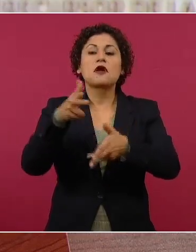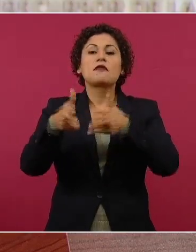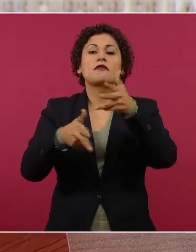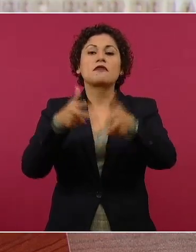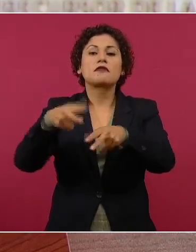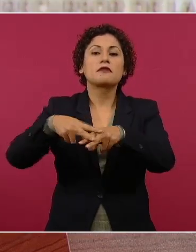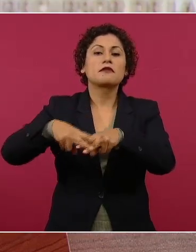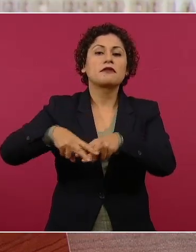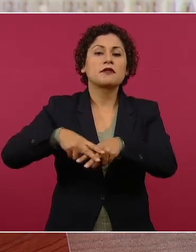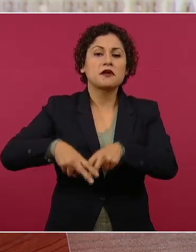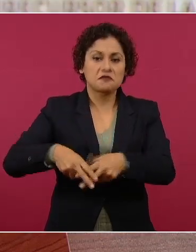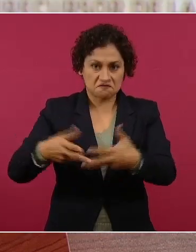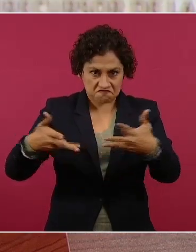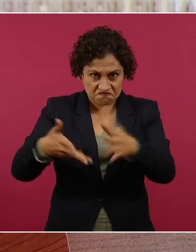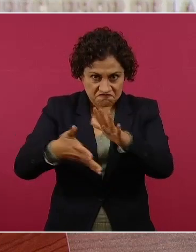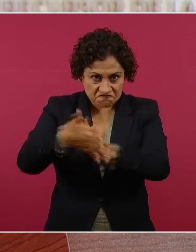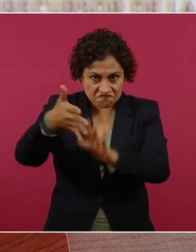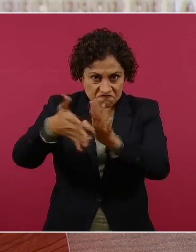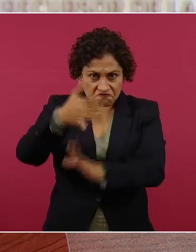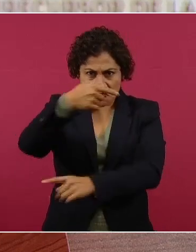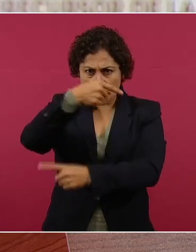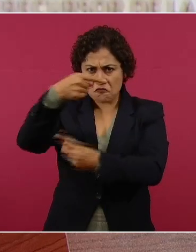trenes.